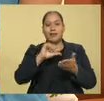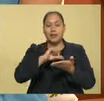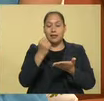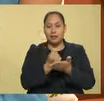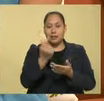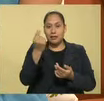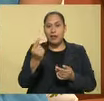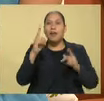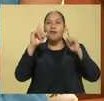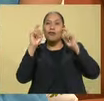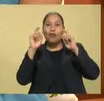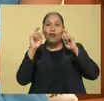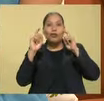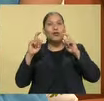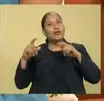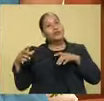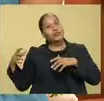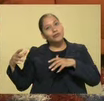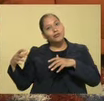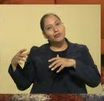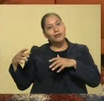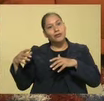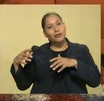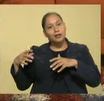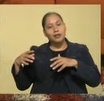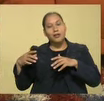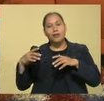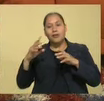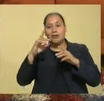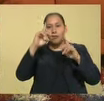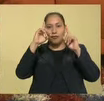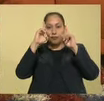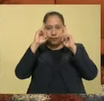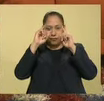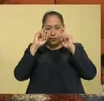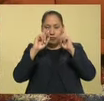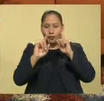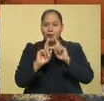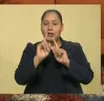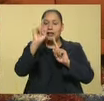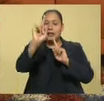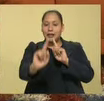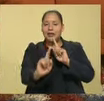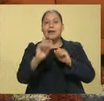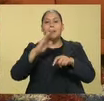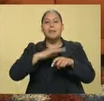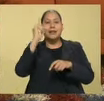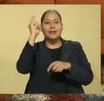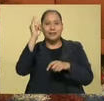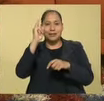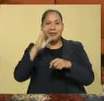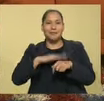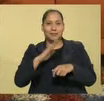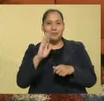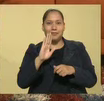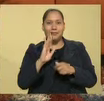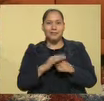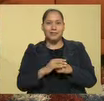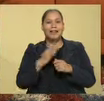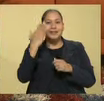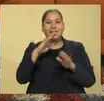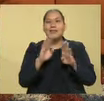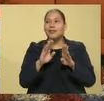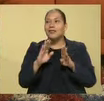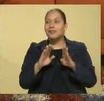cuando se toman fotos, pues si salen hasta el frente de la foto se ven más altas. Ándale, ¿no? Bien, ya saben dónde ponerse